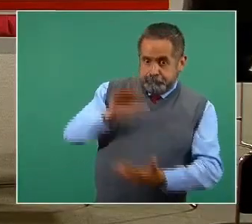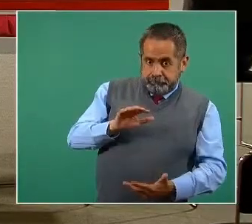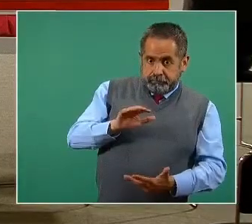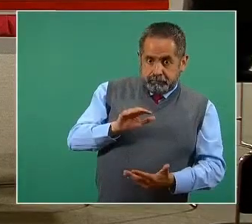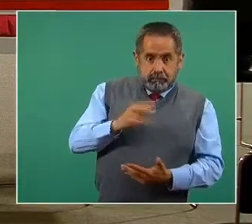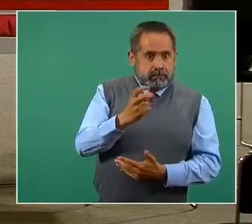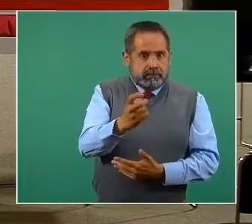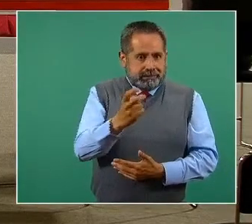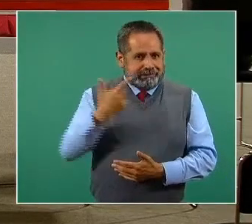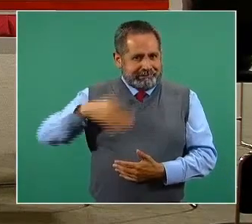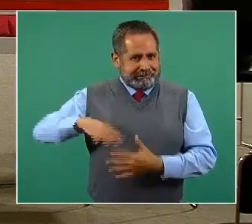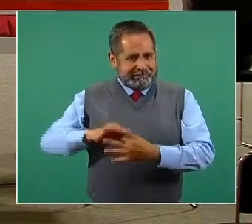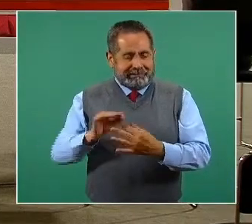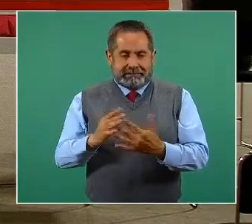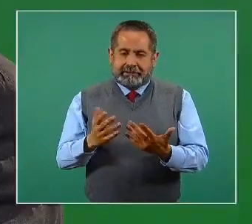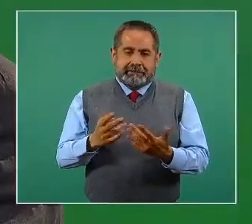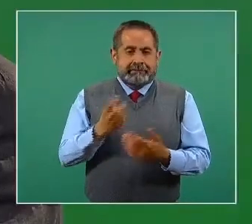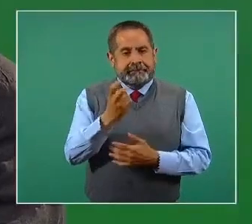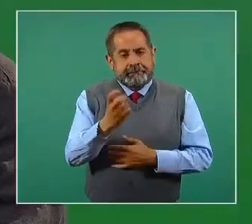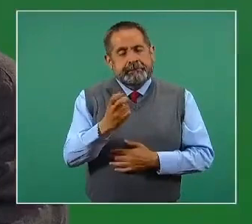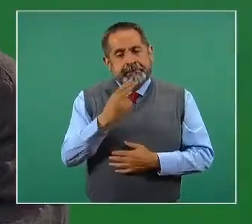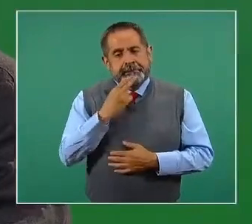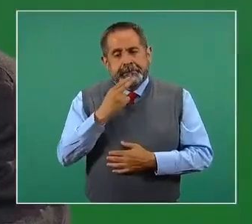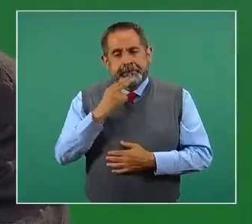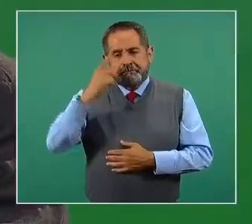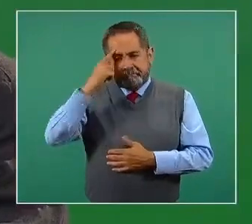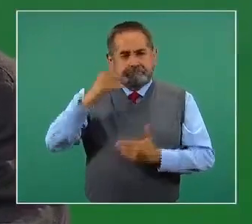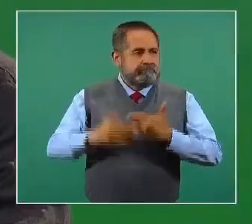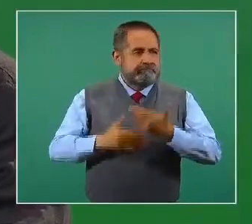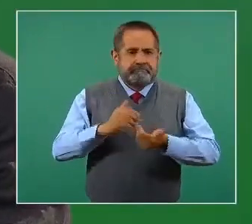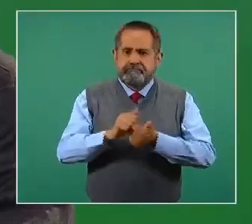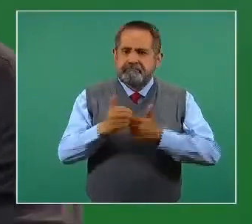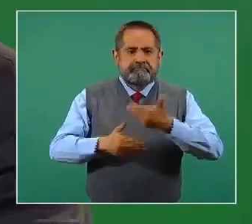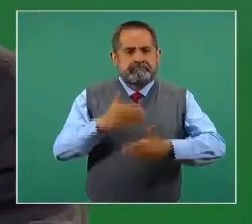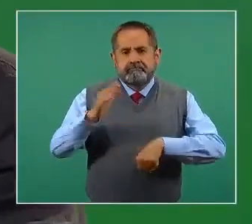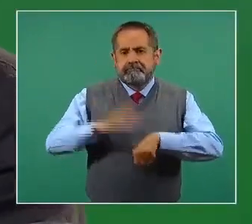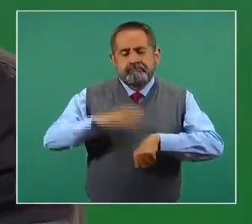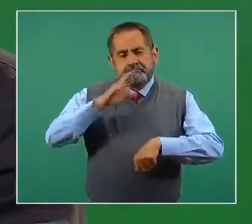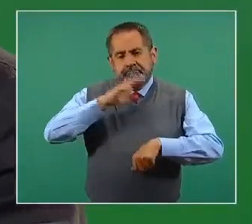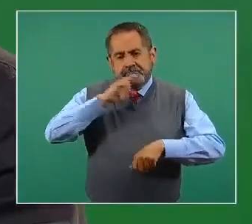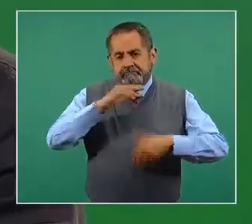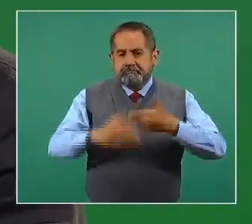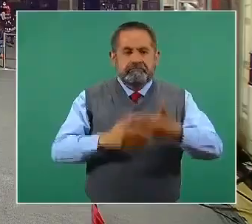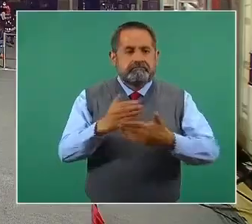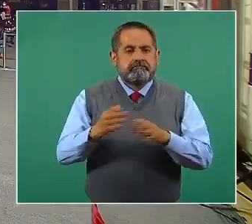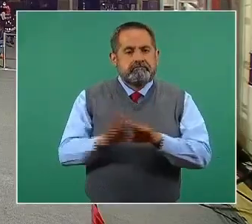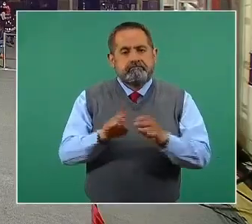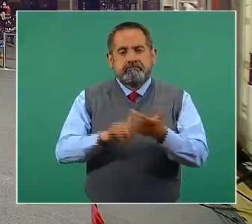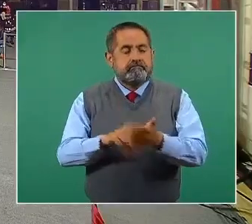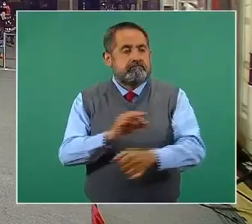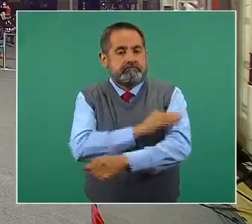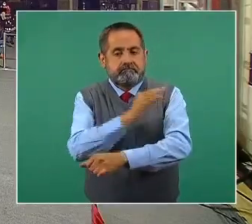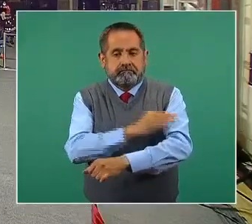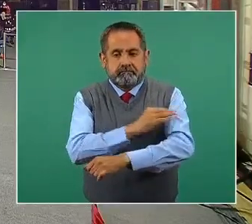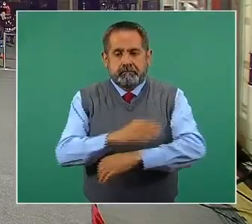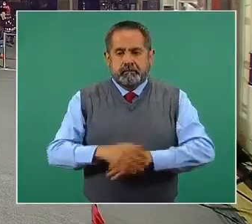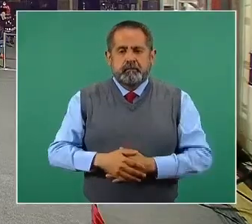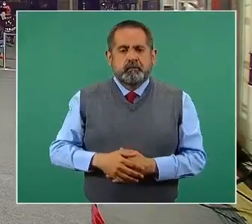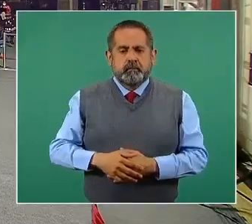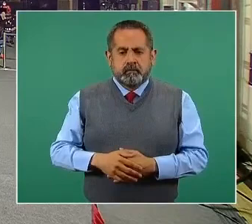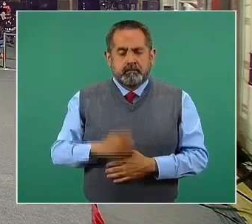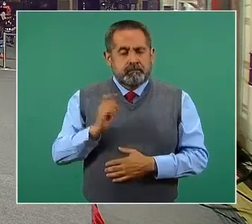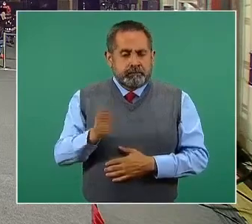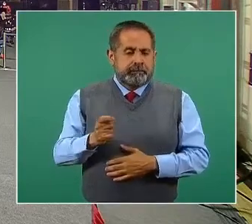de destacar, y esto lo que nos permite es ir avanzando en la cobertura de la vacunación. De modo